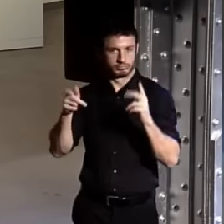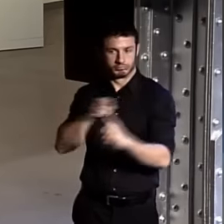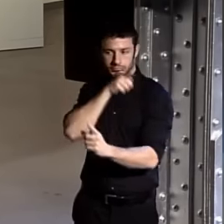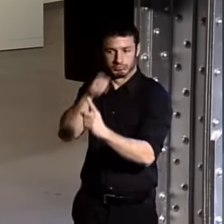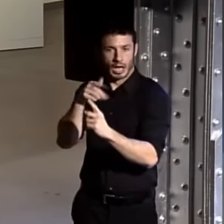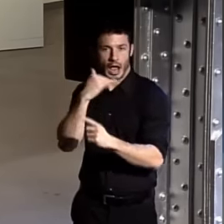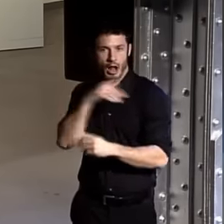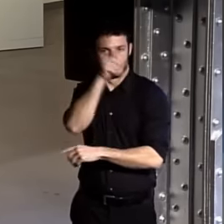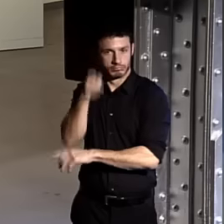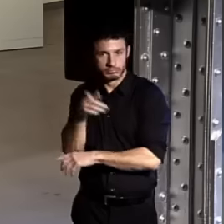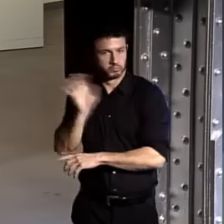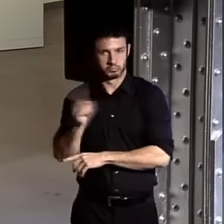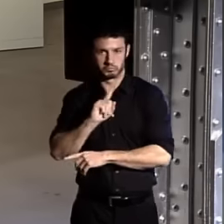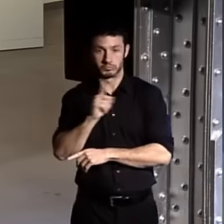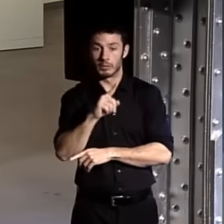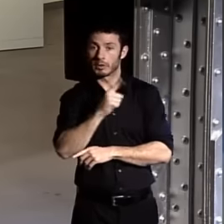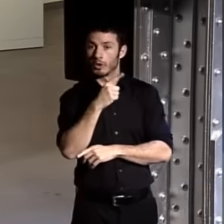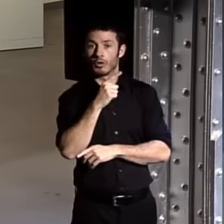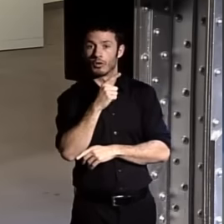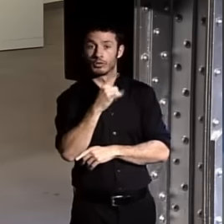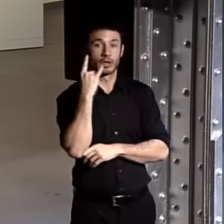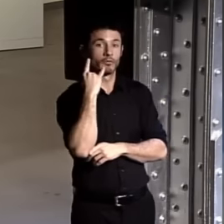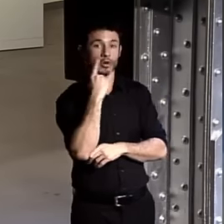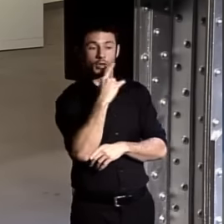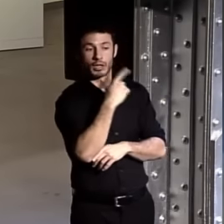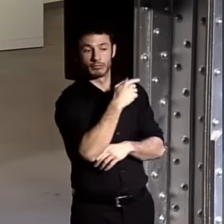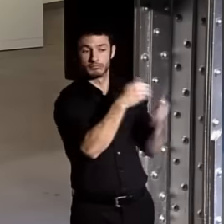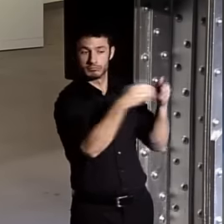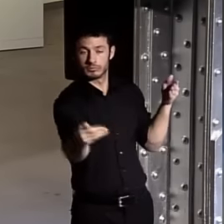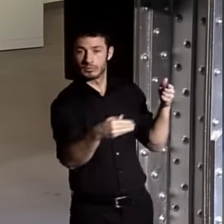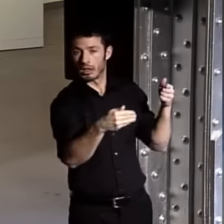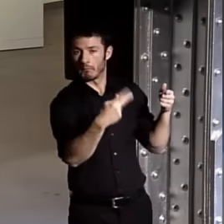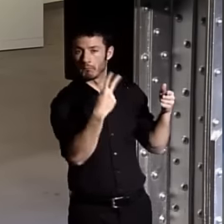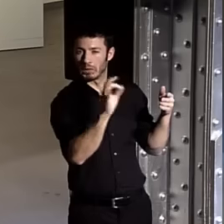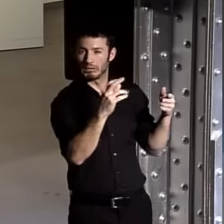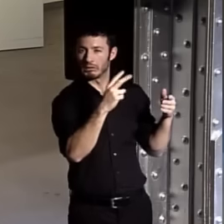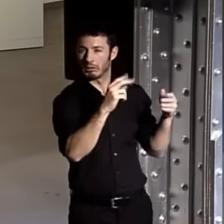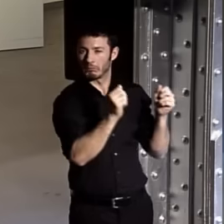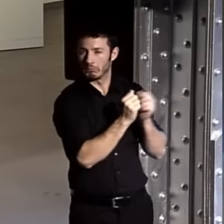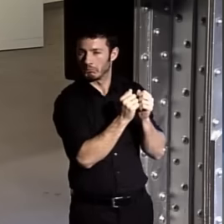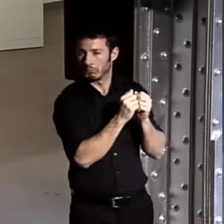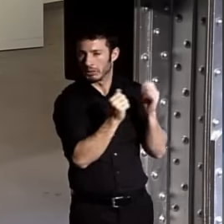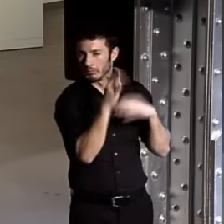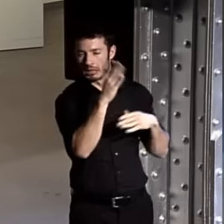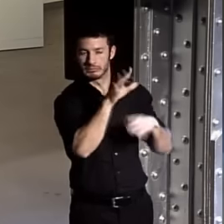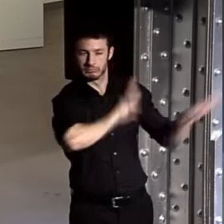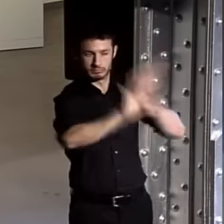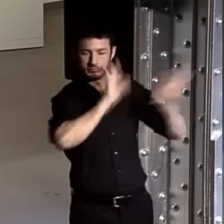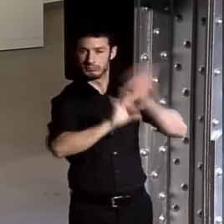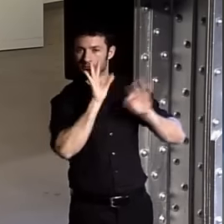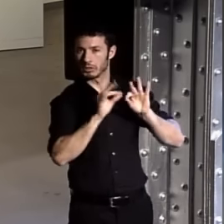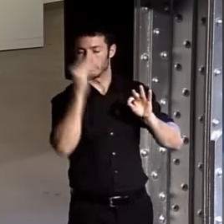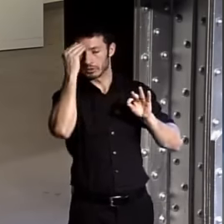hizo una preselección por parte de la telefónica de no eran 10 eran 20 o veintitantas obras de las bueno que